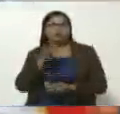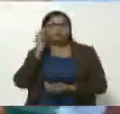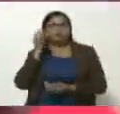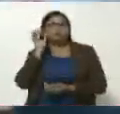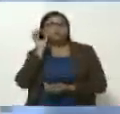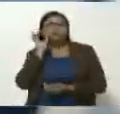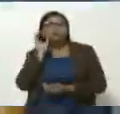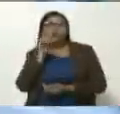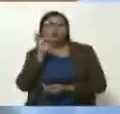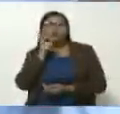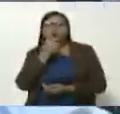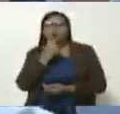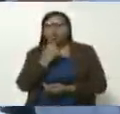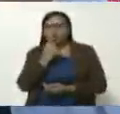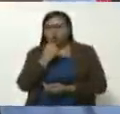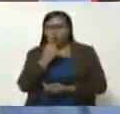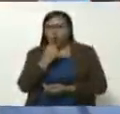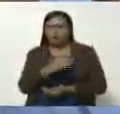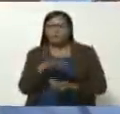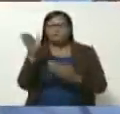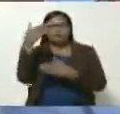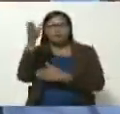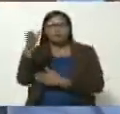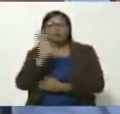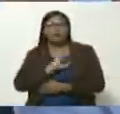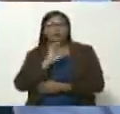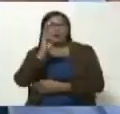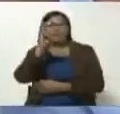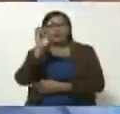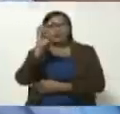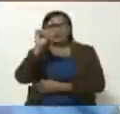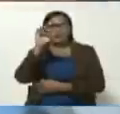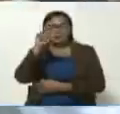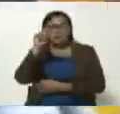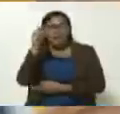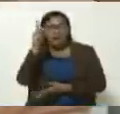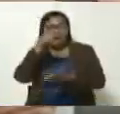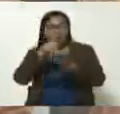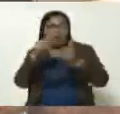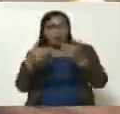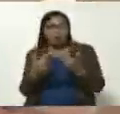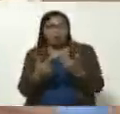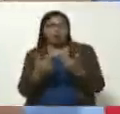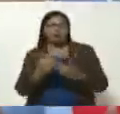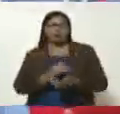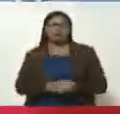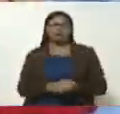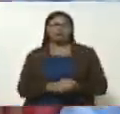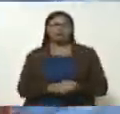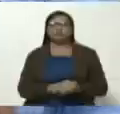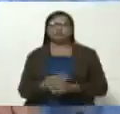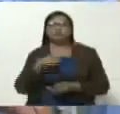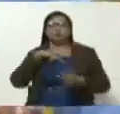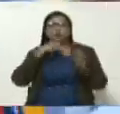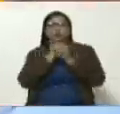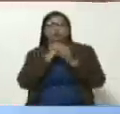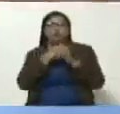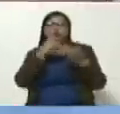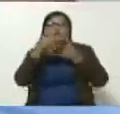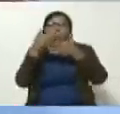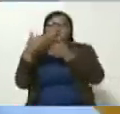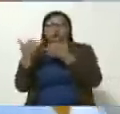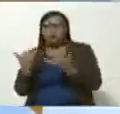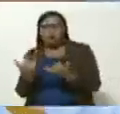con las 8 estrellas y la bandera de Pequivén. Acá presente también los trabajadores, pues